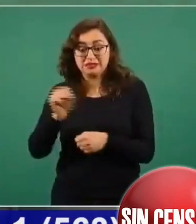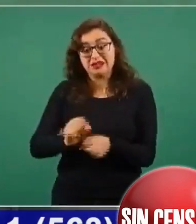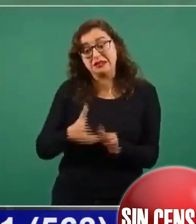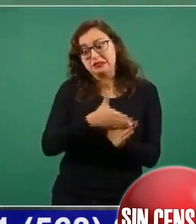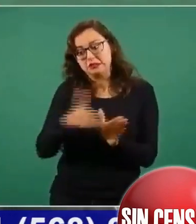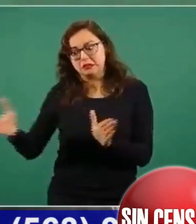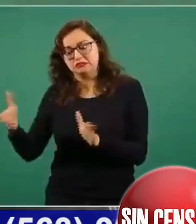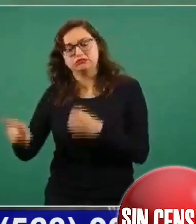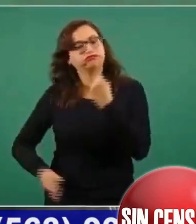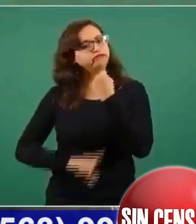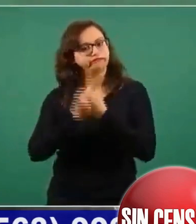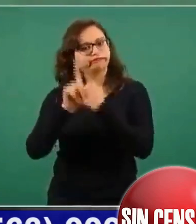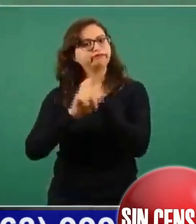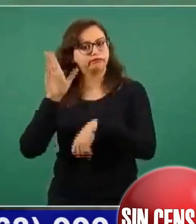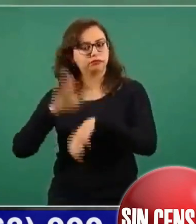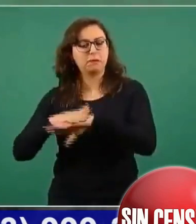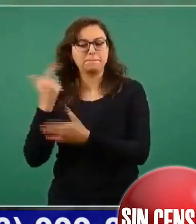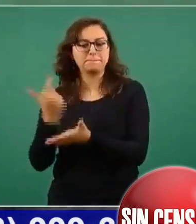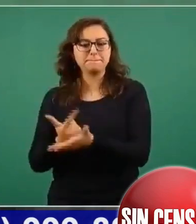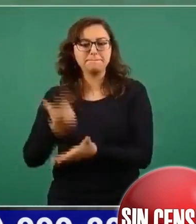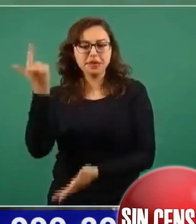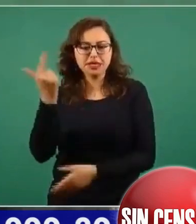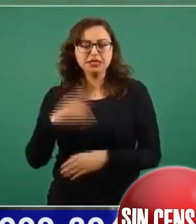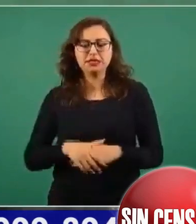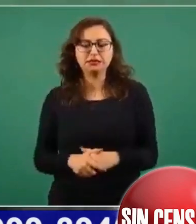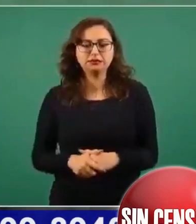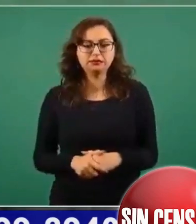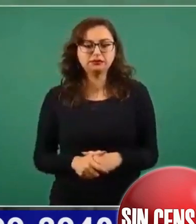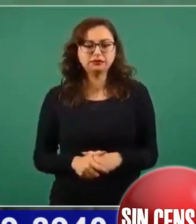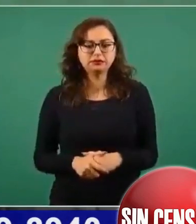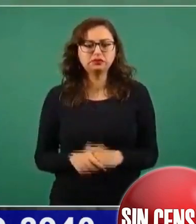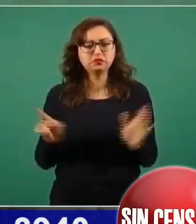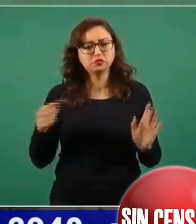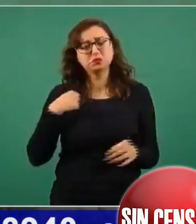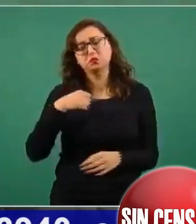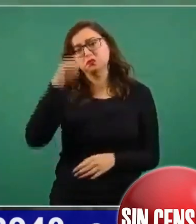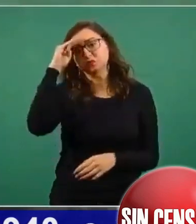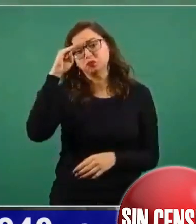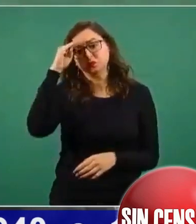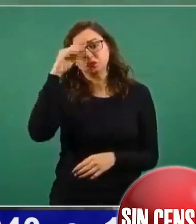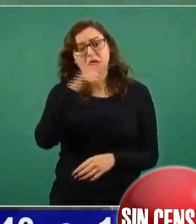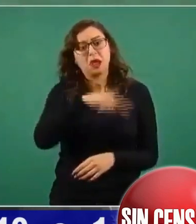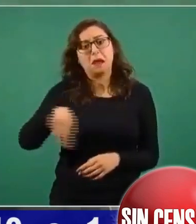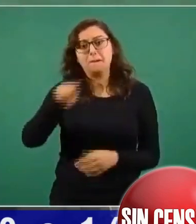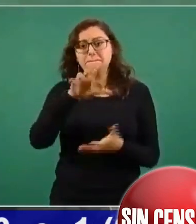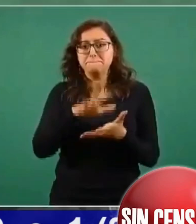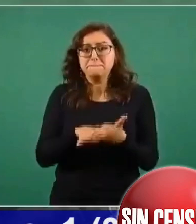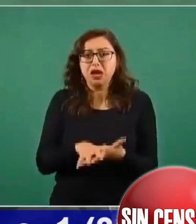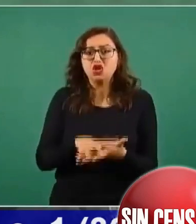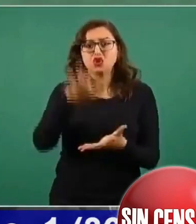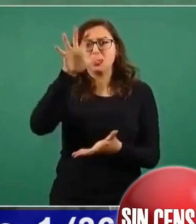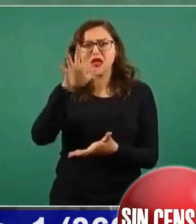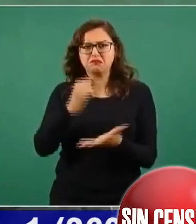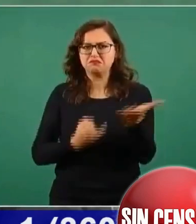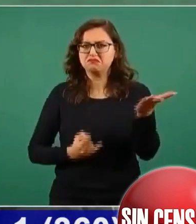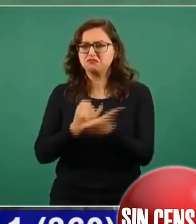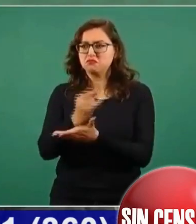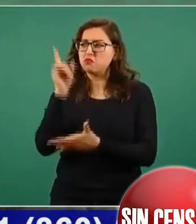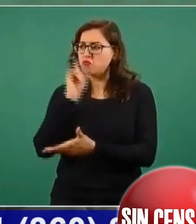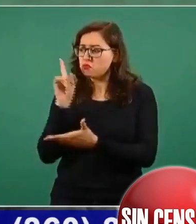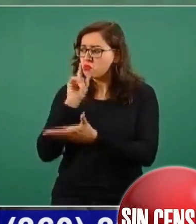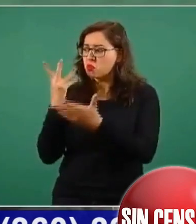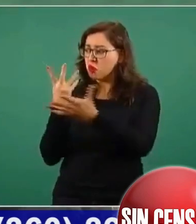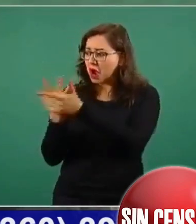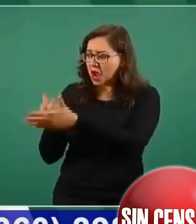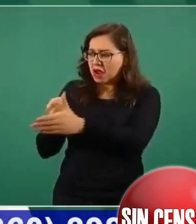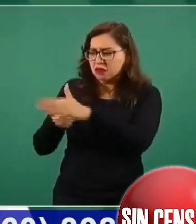posteriores. Yo creo que la enorme mayoría decidiría que no quiere que la mujer vaya a la cárcel, que